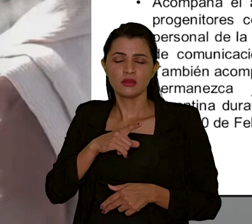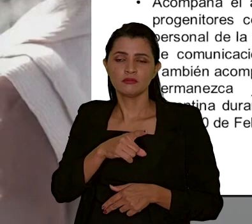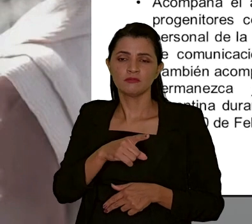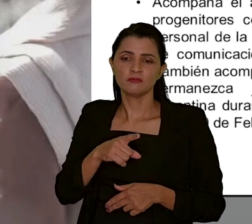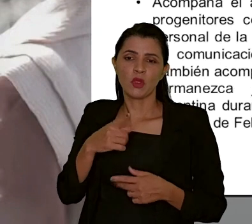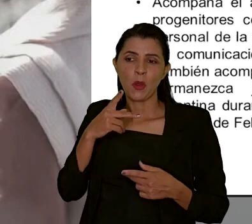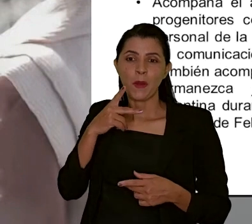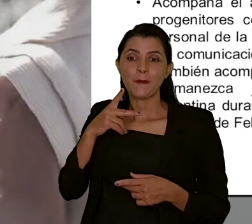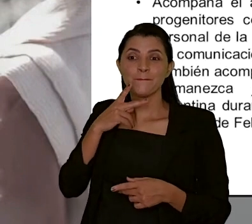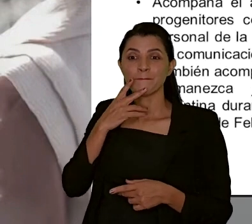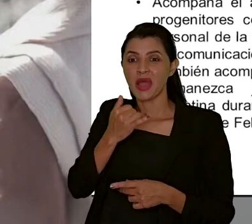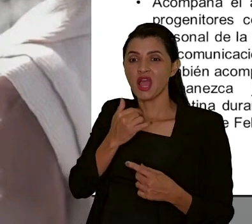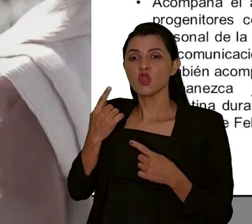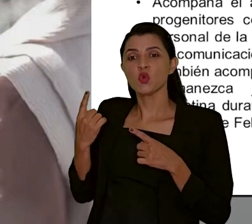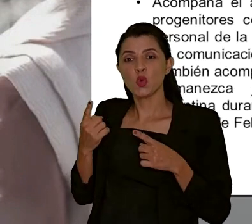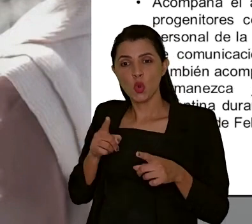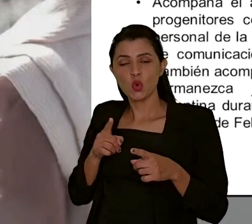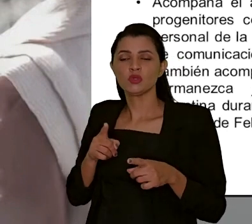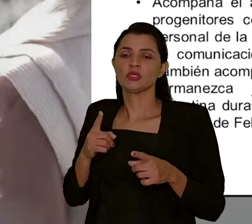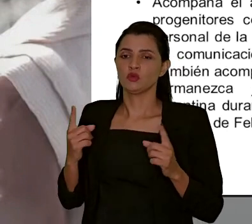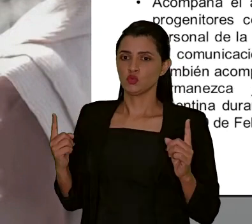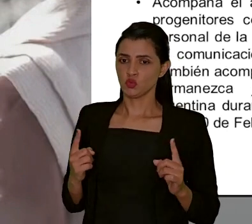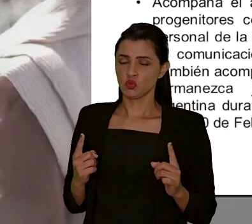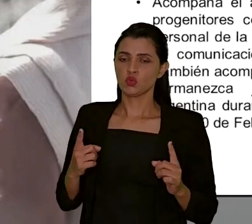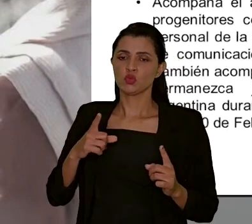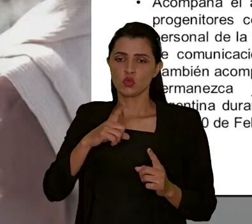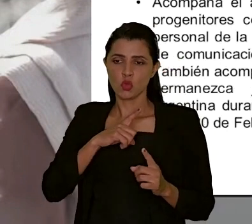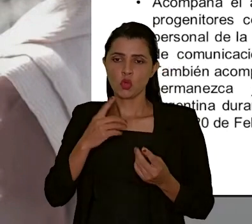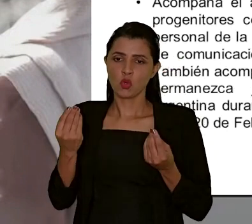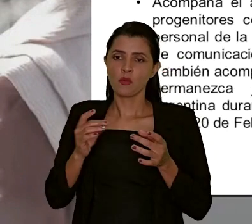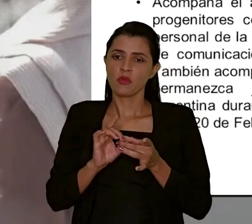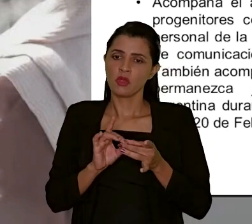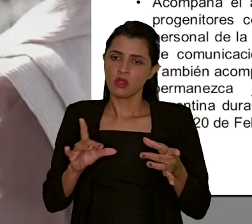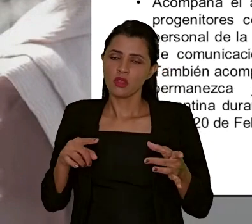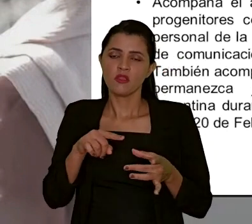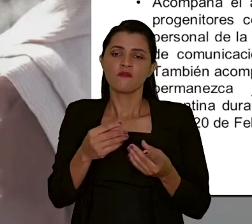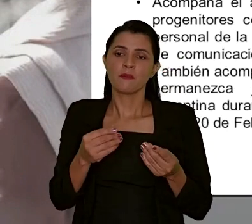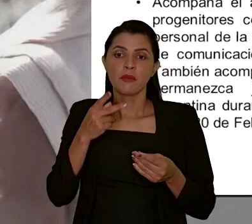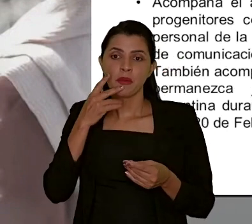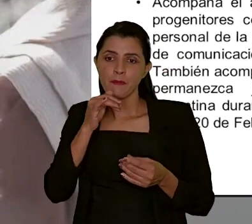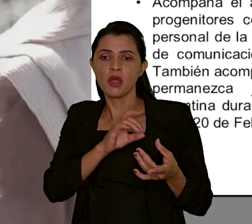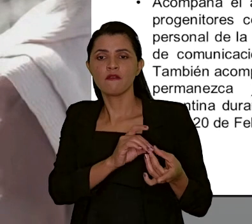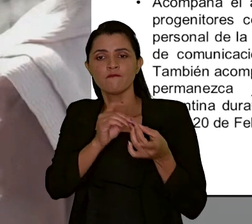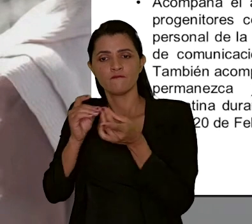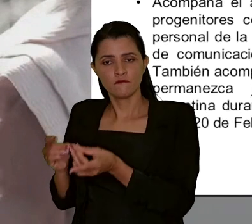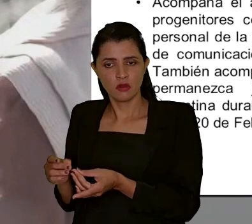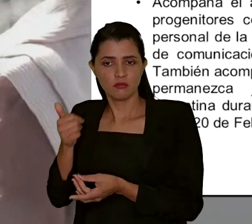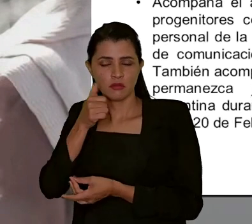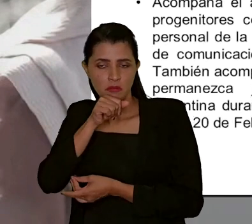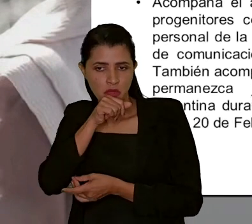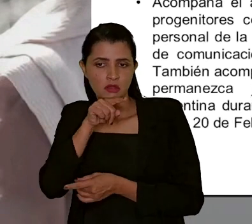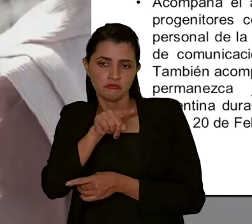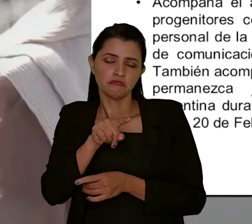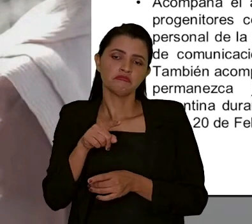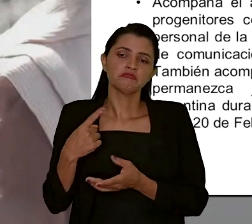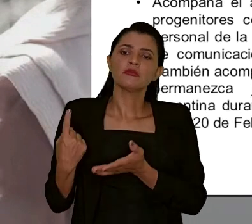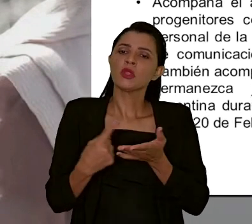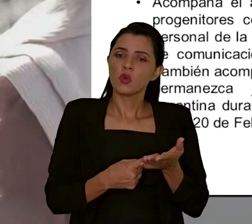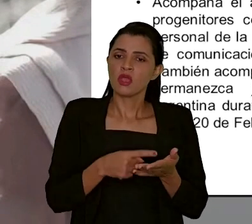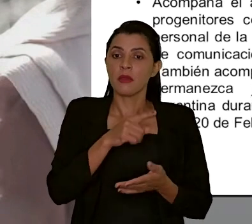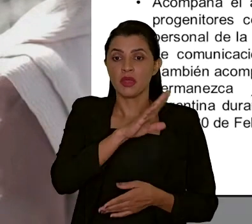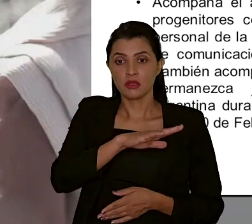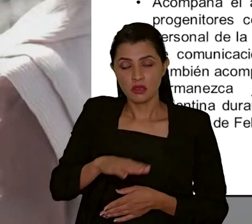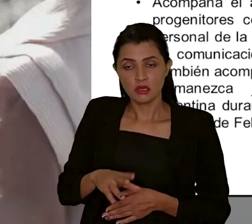del padre y un régimen de comunicación de manera libre para la madre. También acompaña la autorización para que la